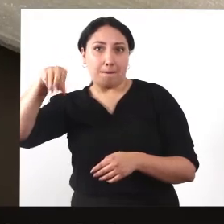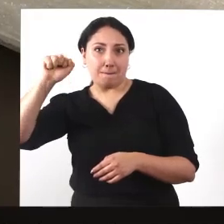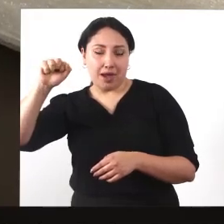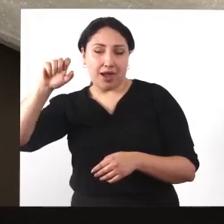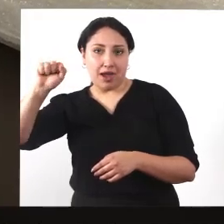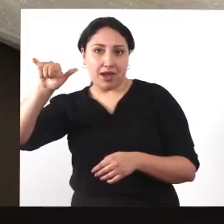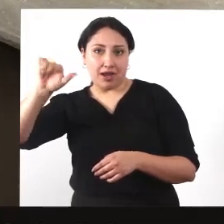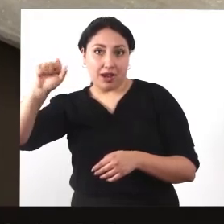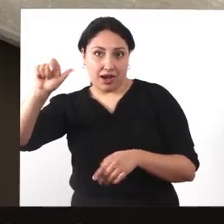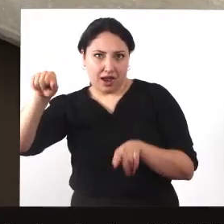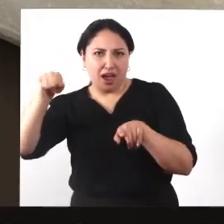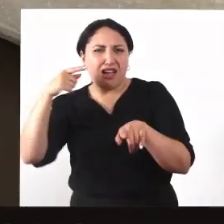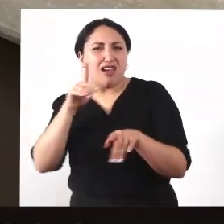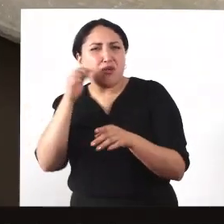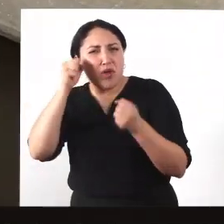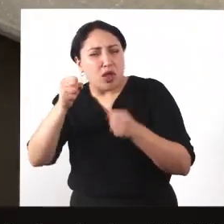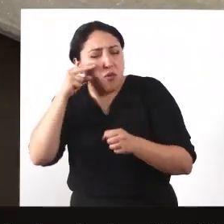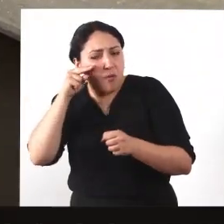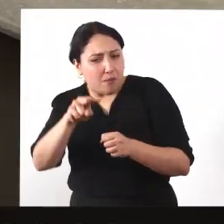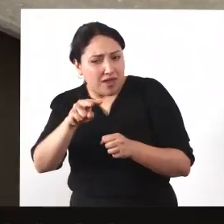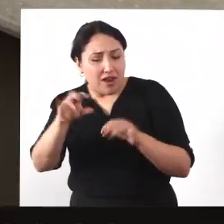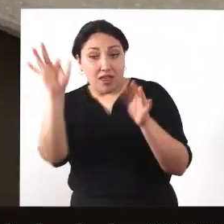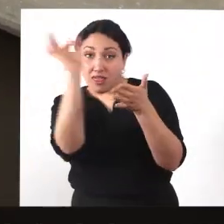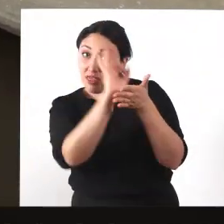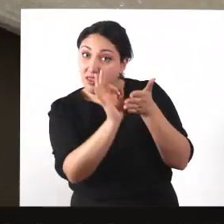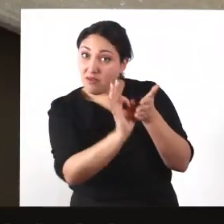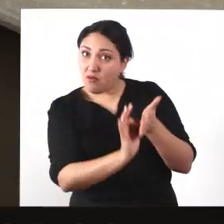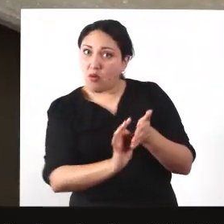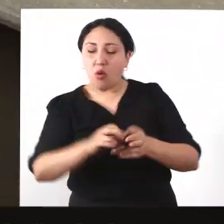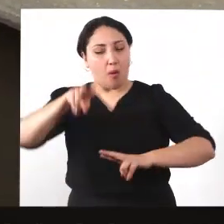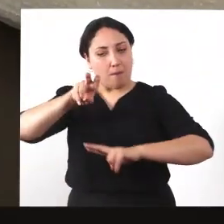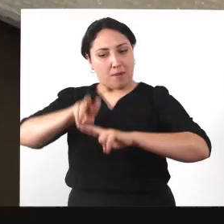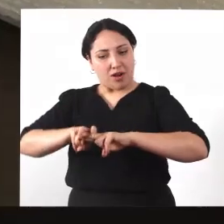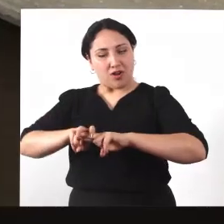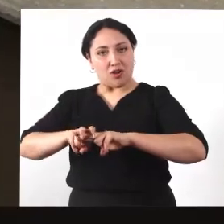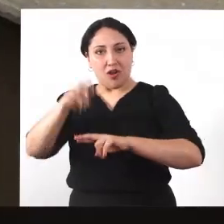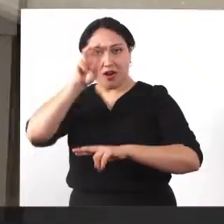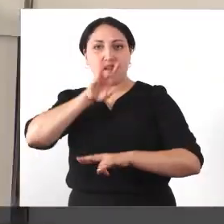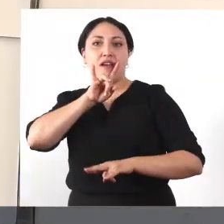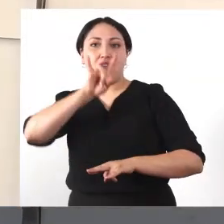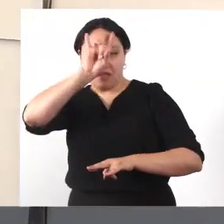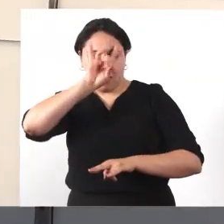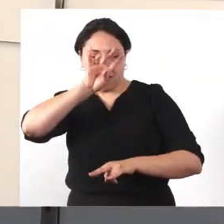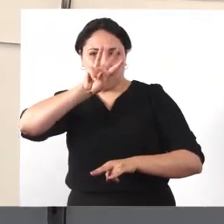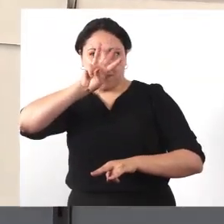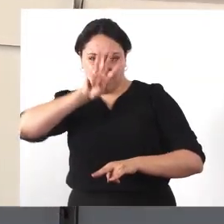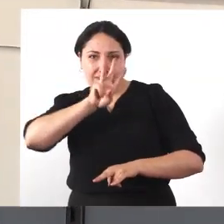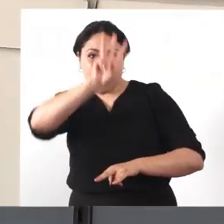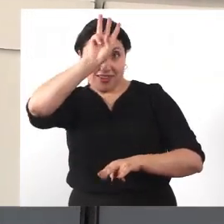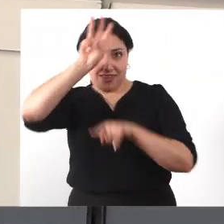a un dignatario inca, ¿no es cierto?, sentado en uno de estos asientos. Bueno, esto es lo que